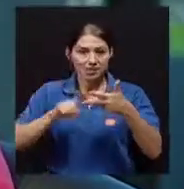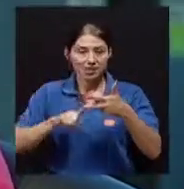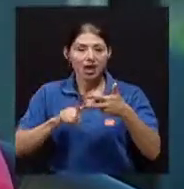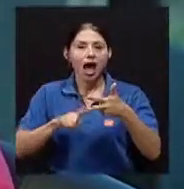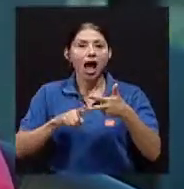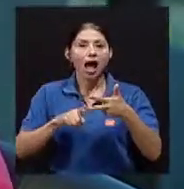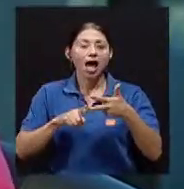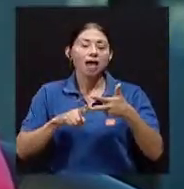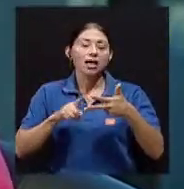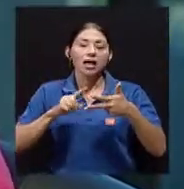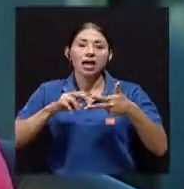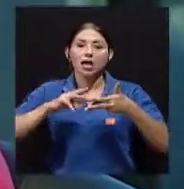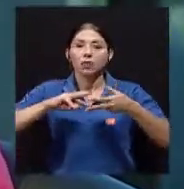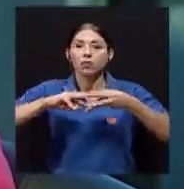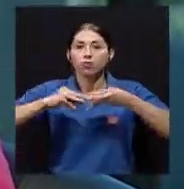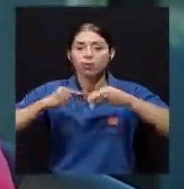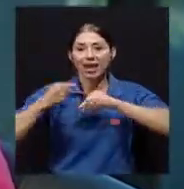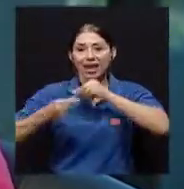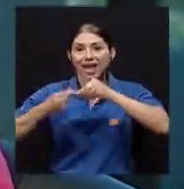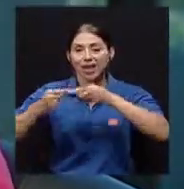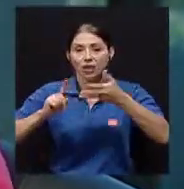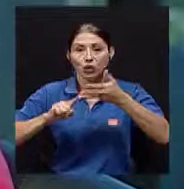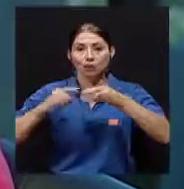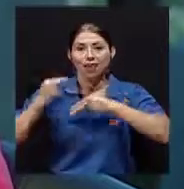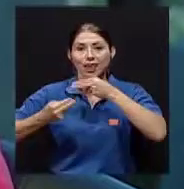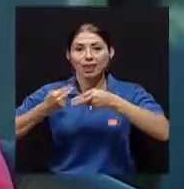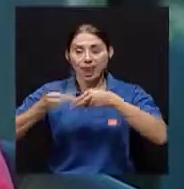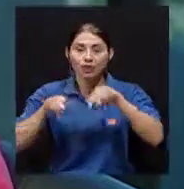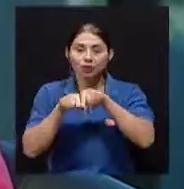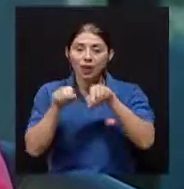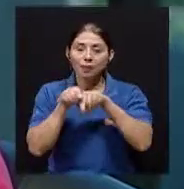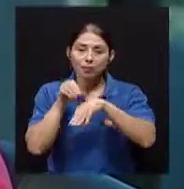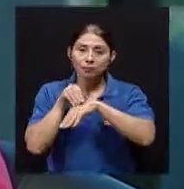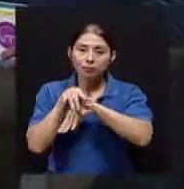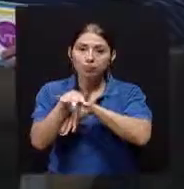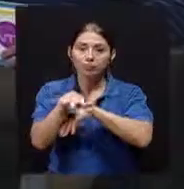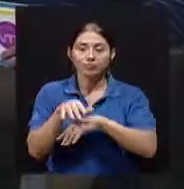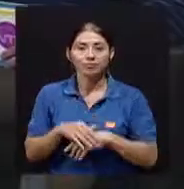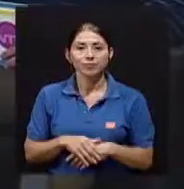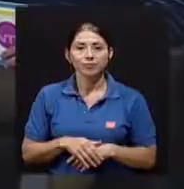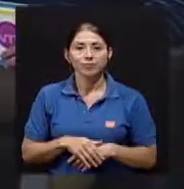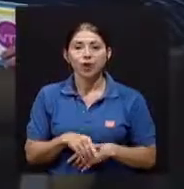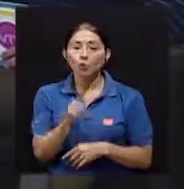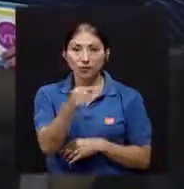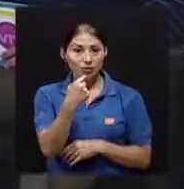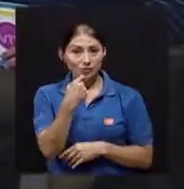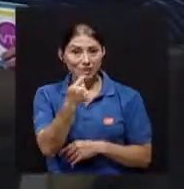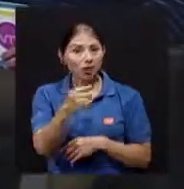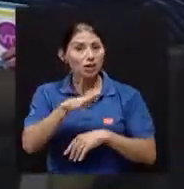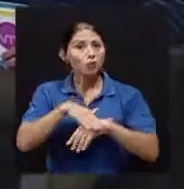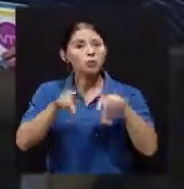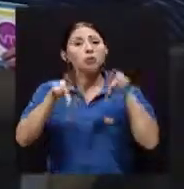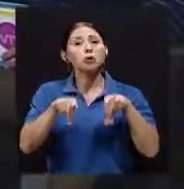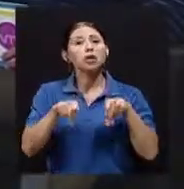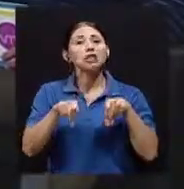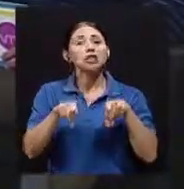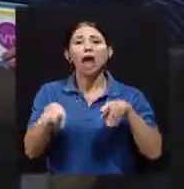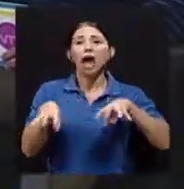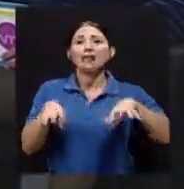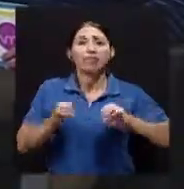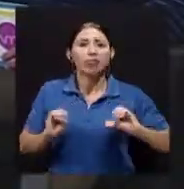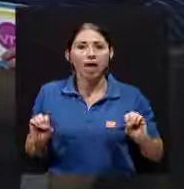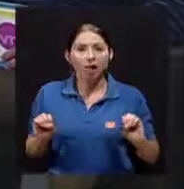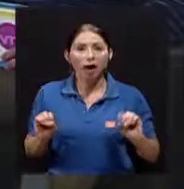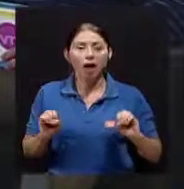a tratar de corroborar que hay factores, por supuesto, genéticos y hereditarios que tienen una influencia, ¿verdad? Cuando se menciona, Viviana, lo del sedentarismo, yo creo